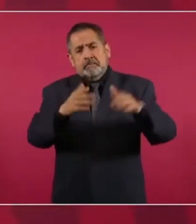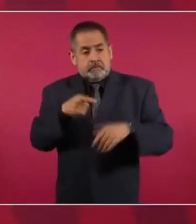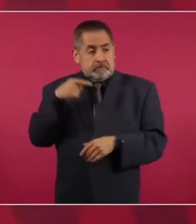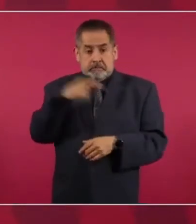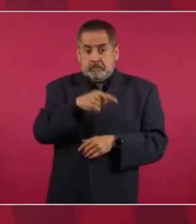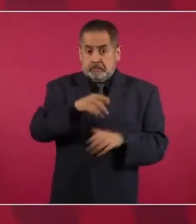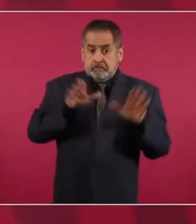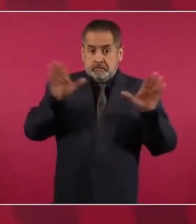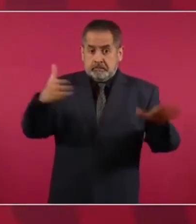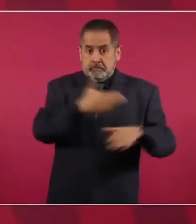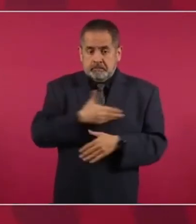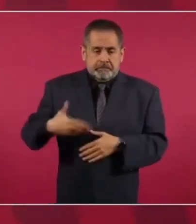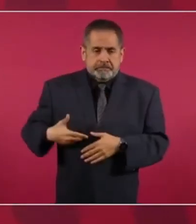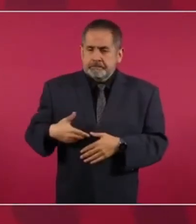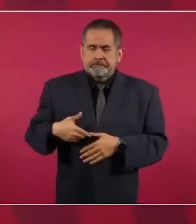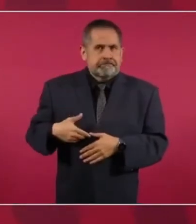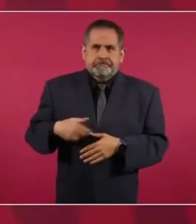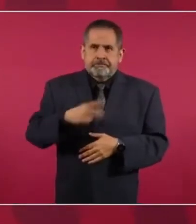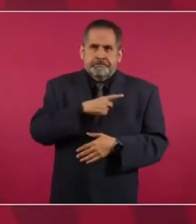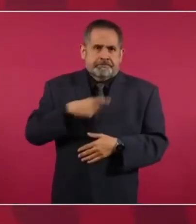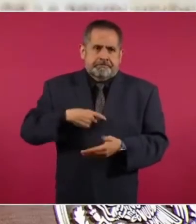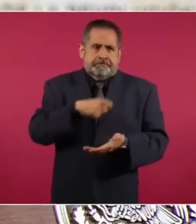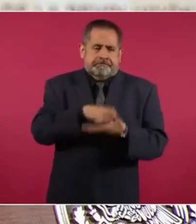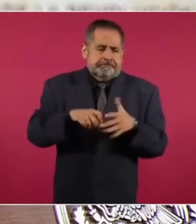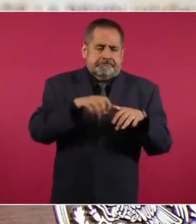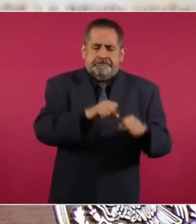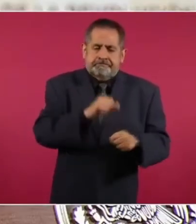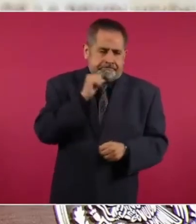porque ese avión no se debió comprar